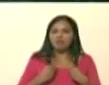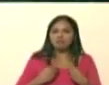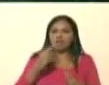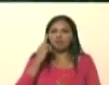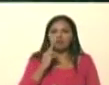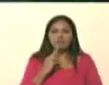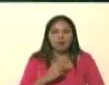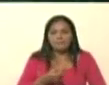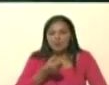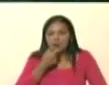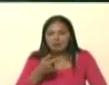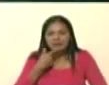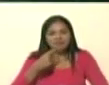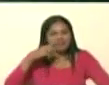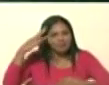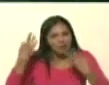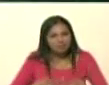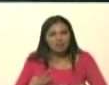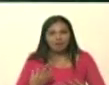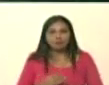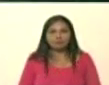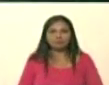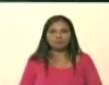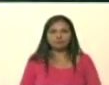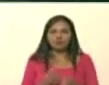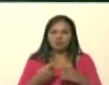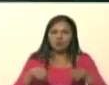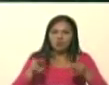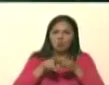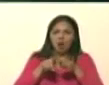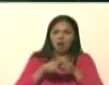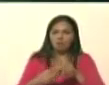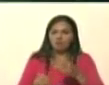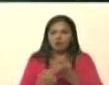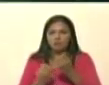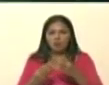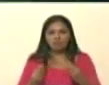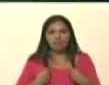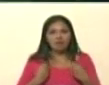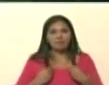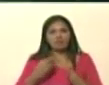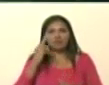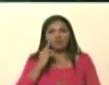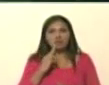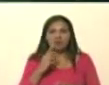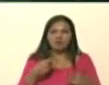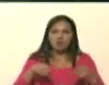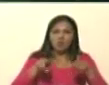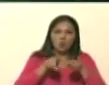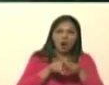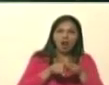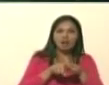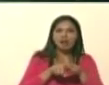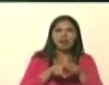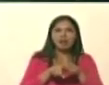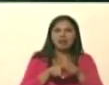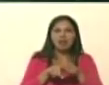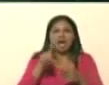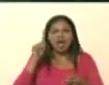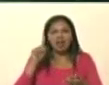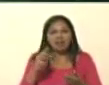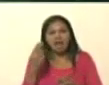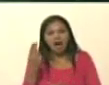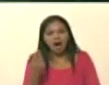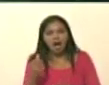muy hermosa el paralelo que establecen entre la vida de bolívar y manuelita saenz hasta el último